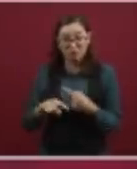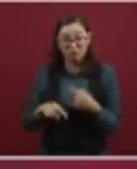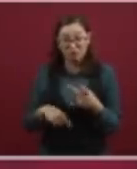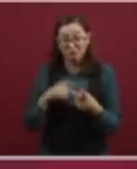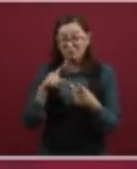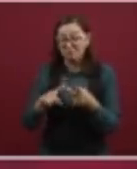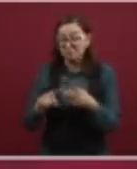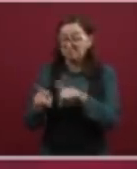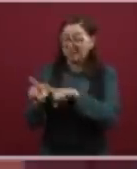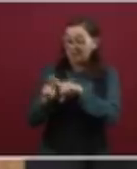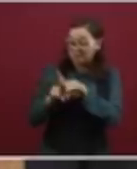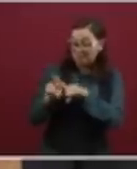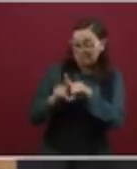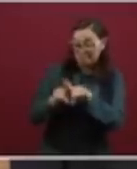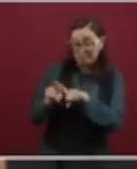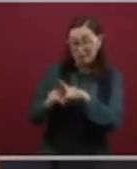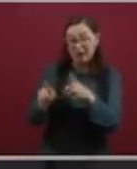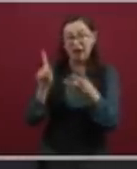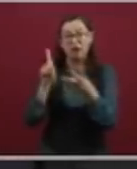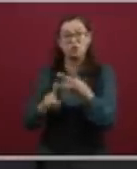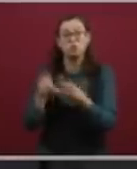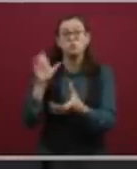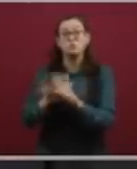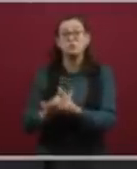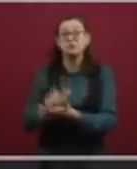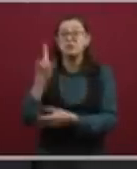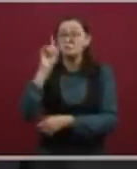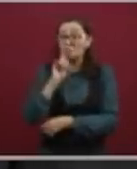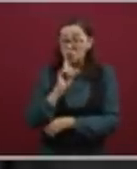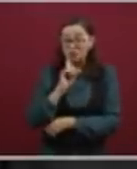mis hermanos, mi esposa,